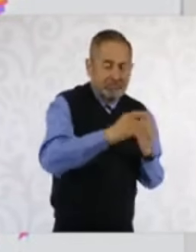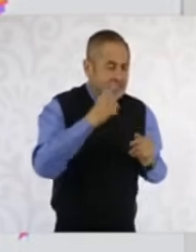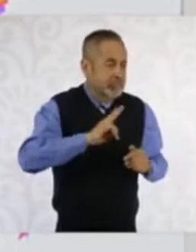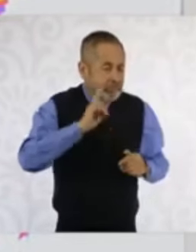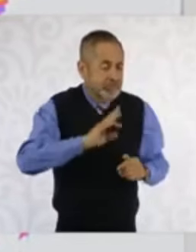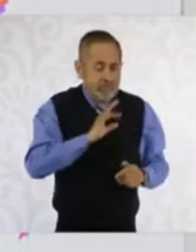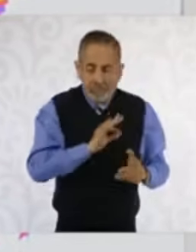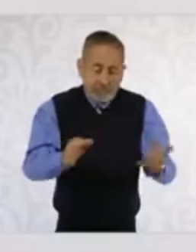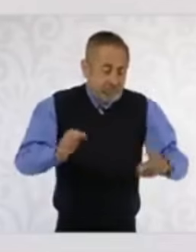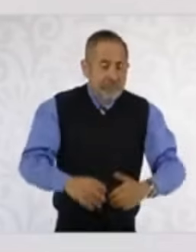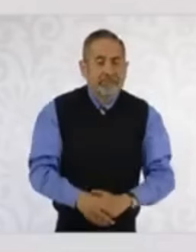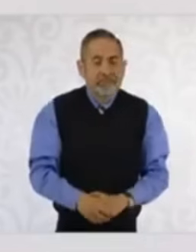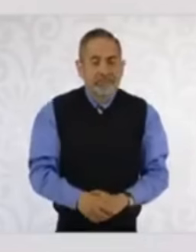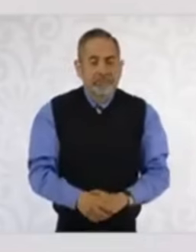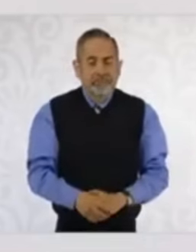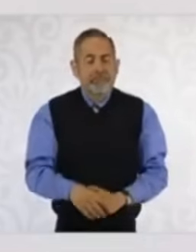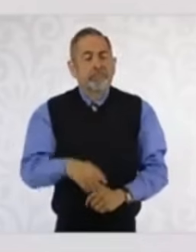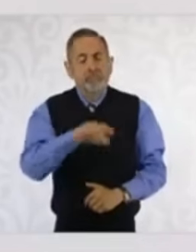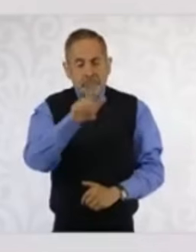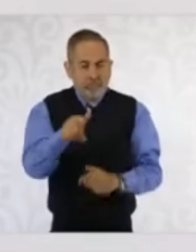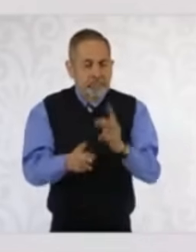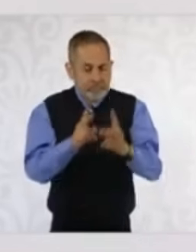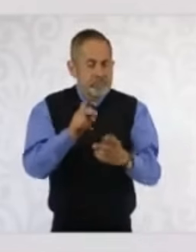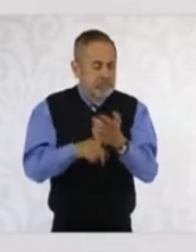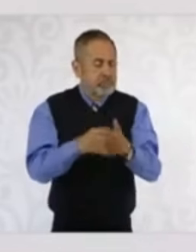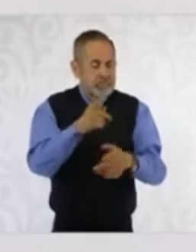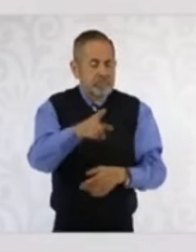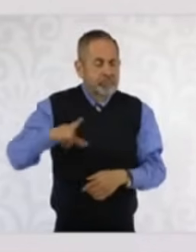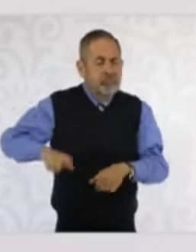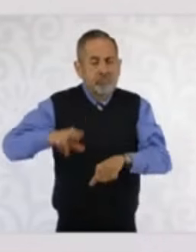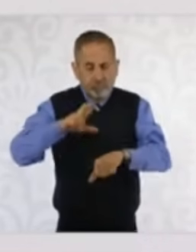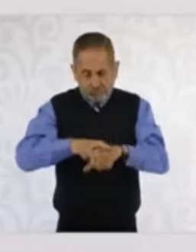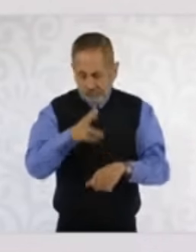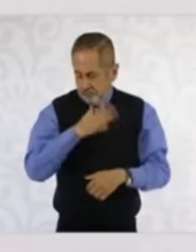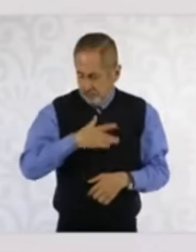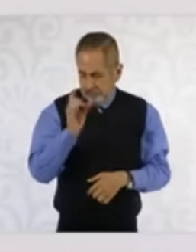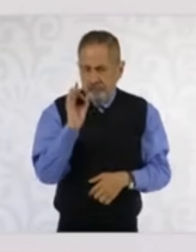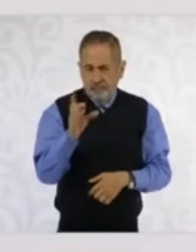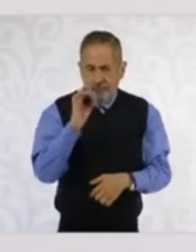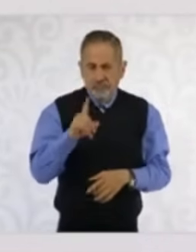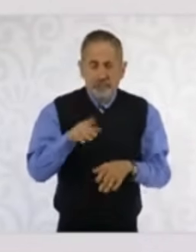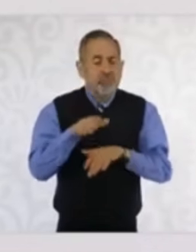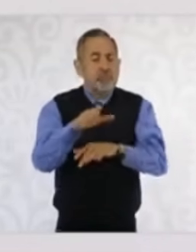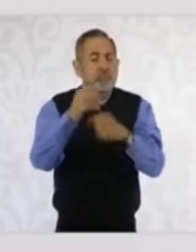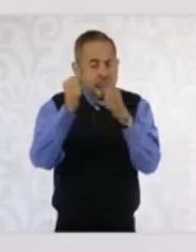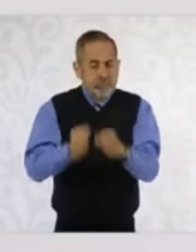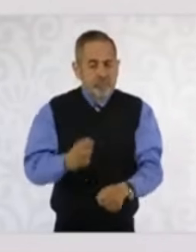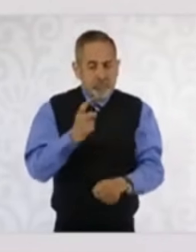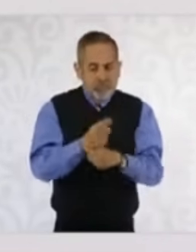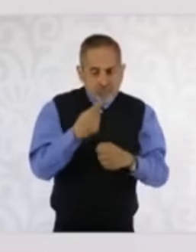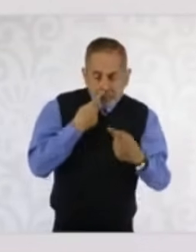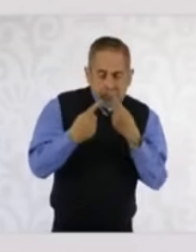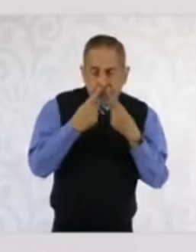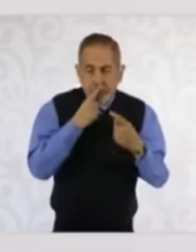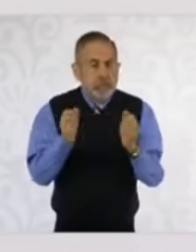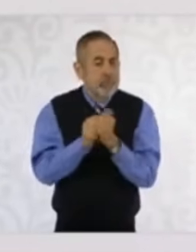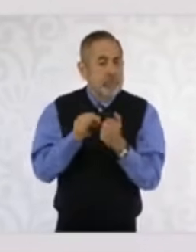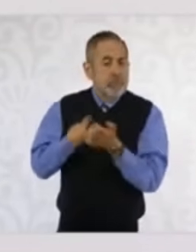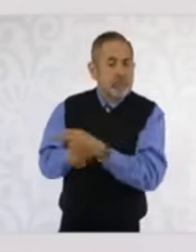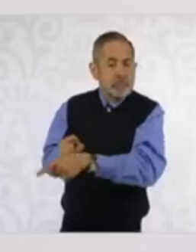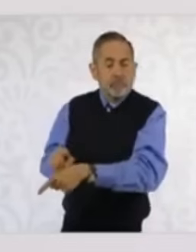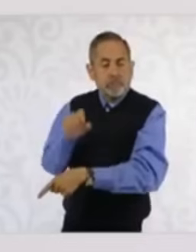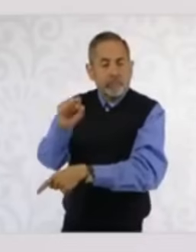97 y en el ISSSTE bajo cuentas individuales. Así que ya saben, amigos, si están por cumplir los 65 años y están pensando en